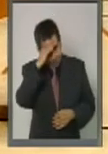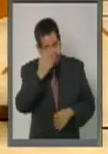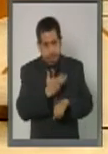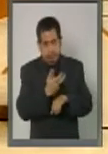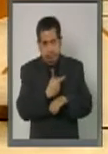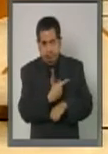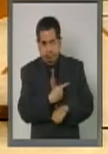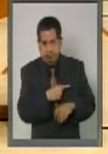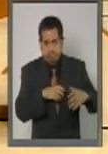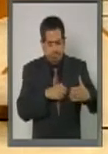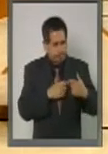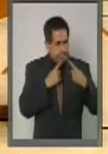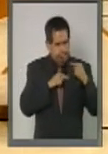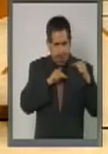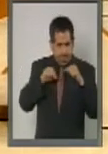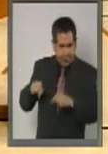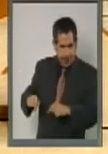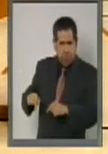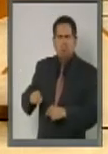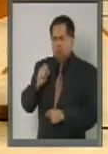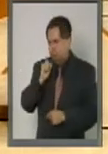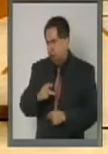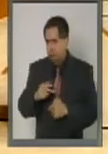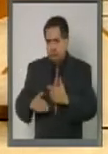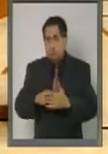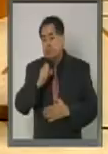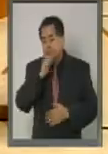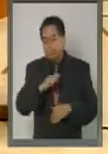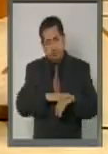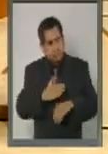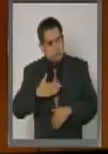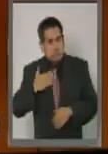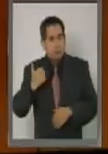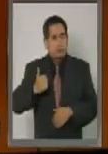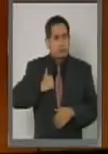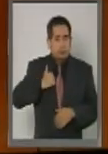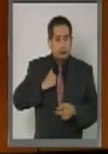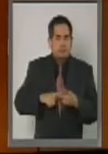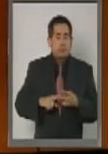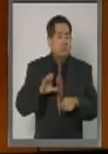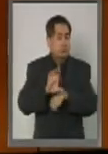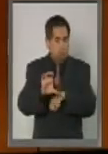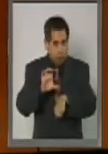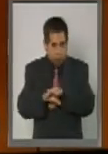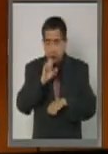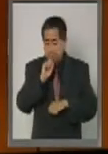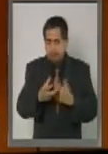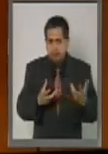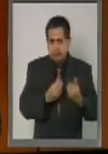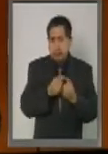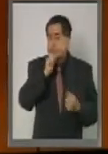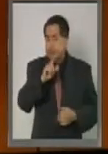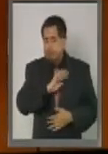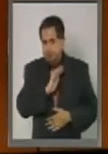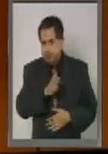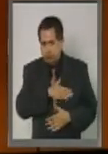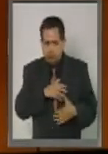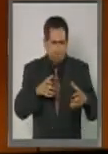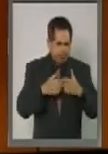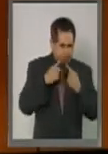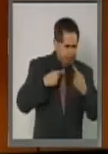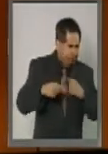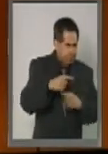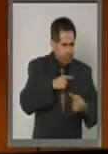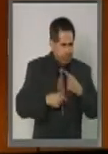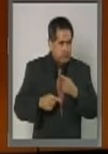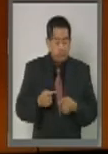y no solamente a Estados Unidos, también a Canadá, también a Colombia, ha participado España, y hoy es una gran prioridad